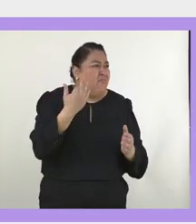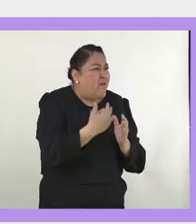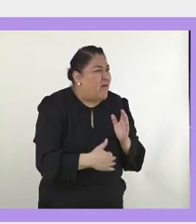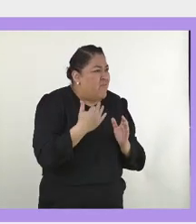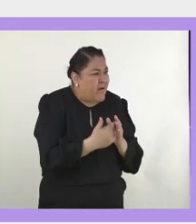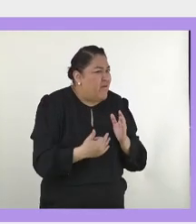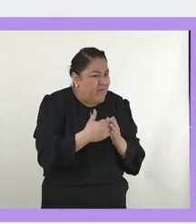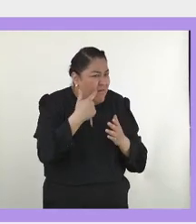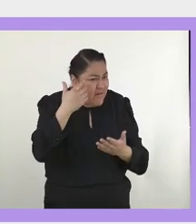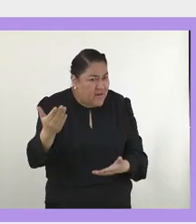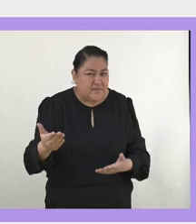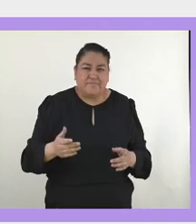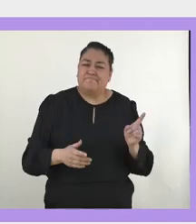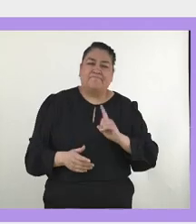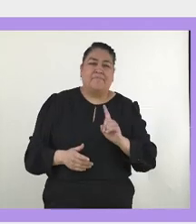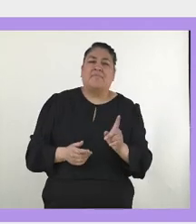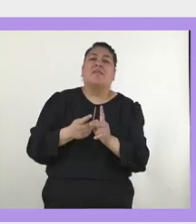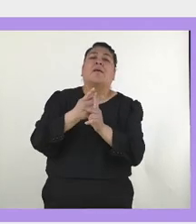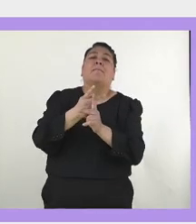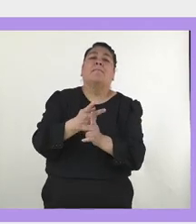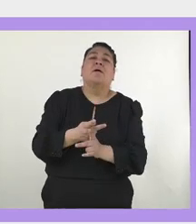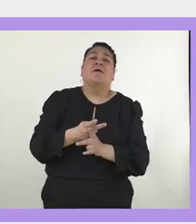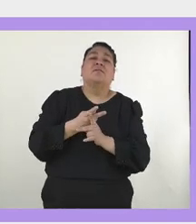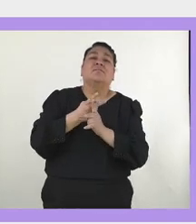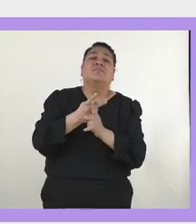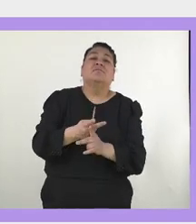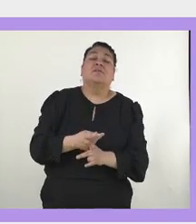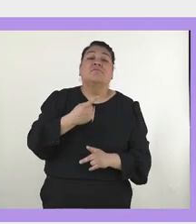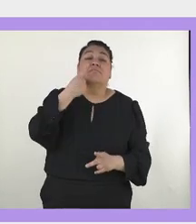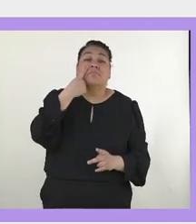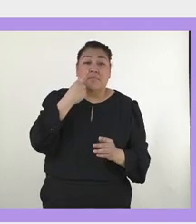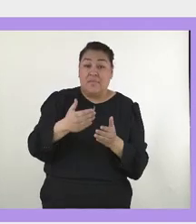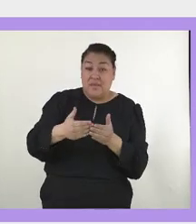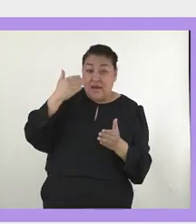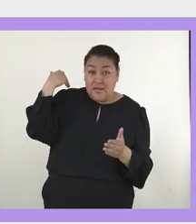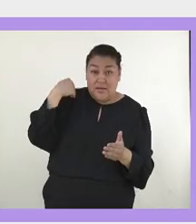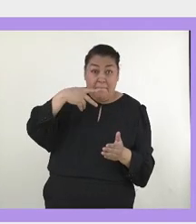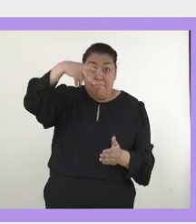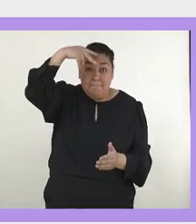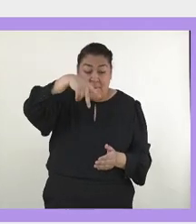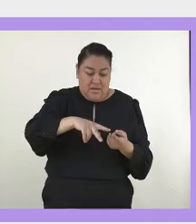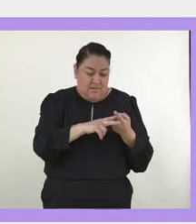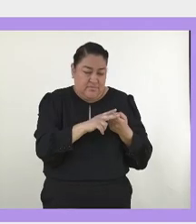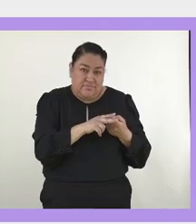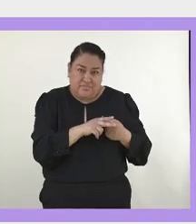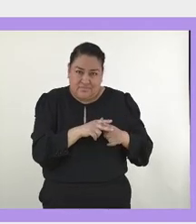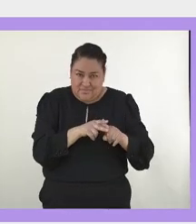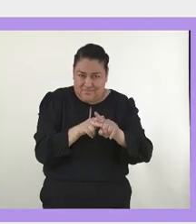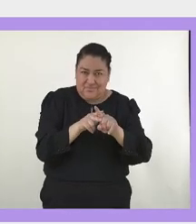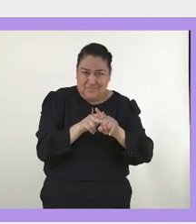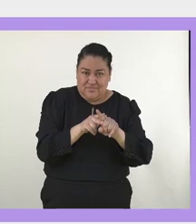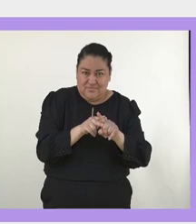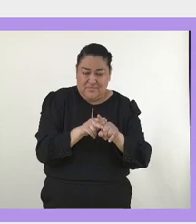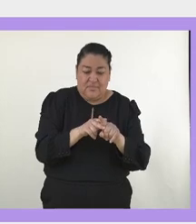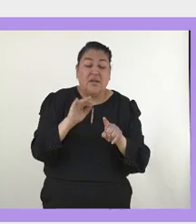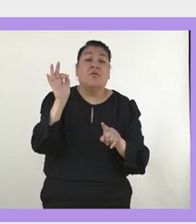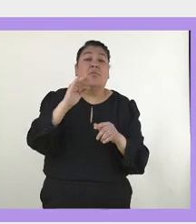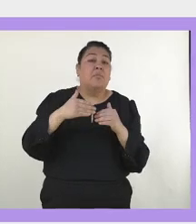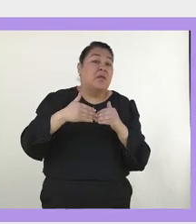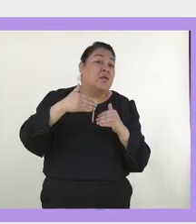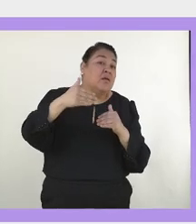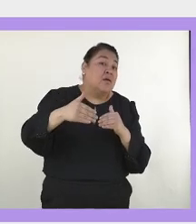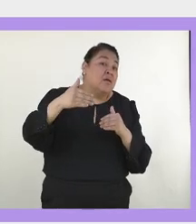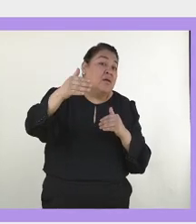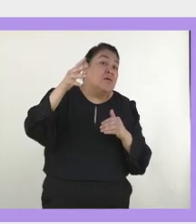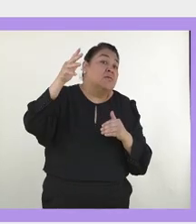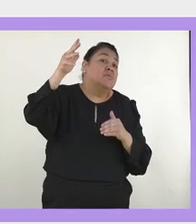desde la base somos un país que cuando puso Esa visión Y esa semilla no sé si nos toque a nosotros ver la flor pero